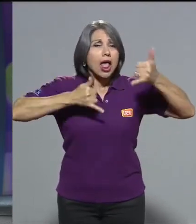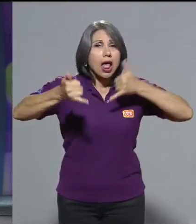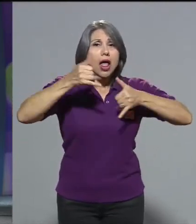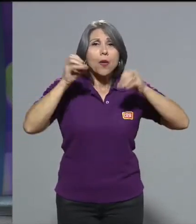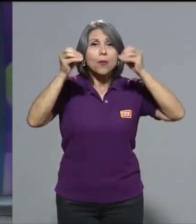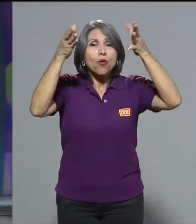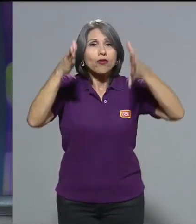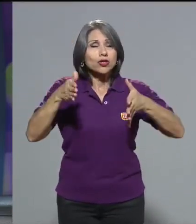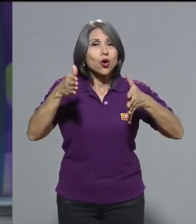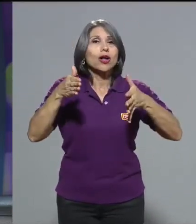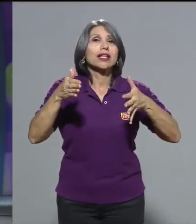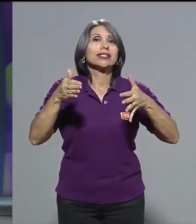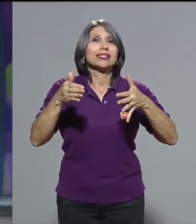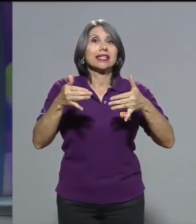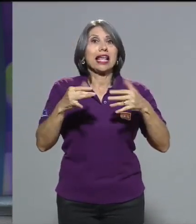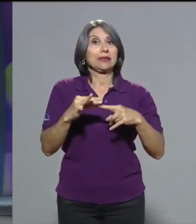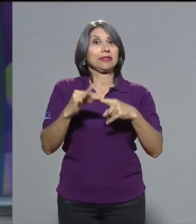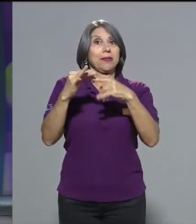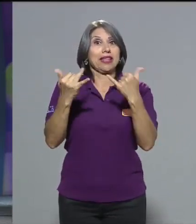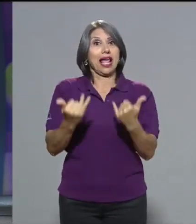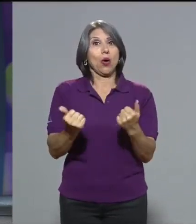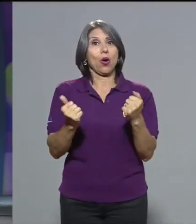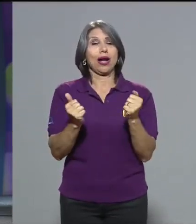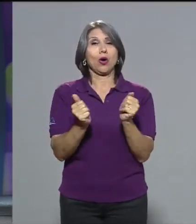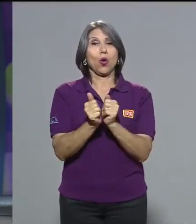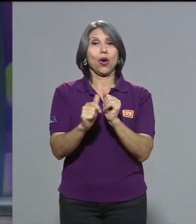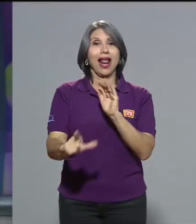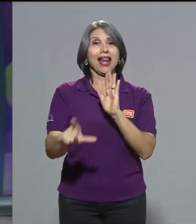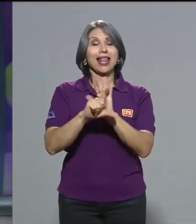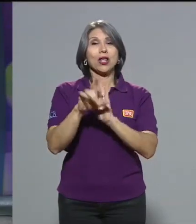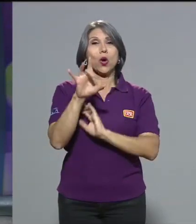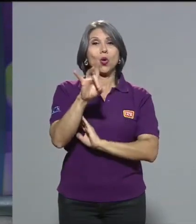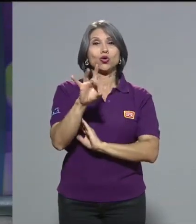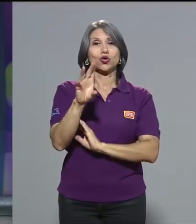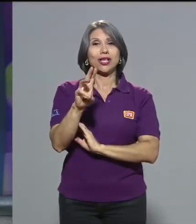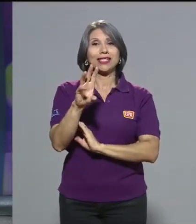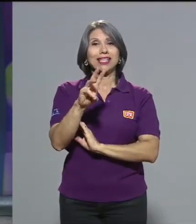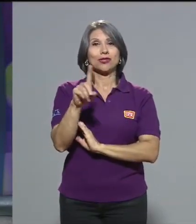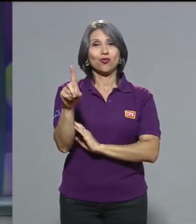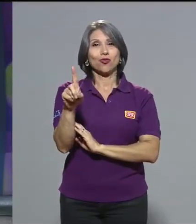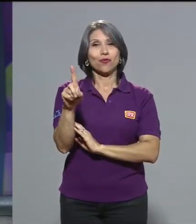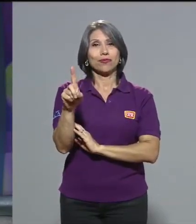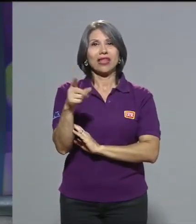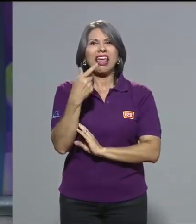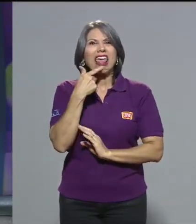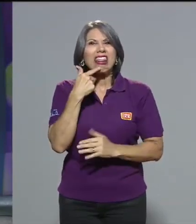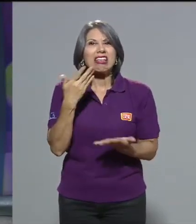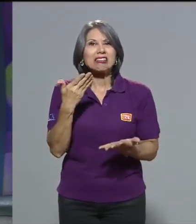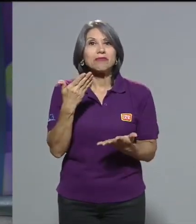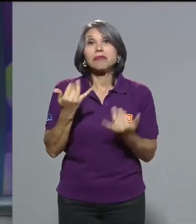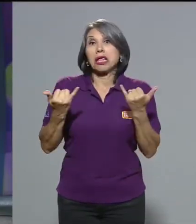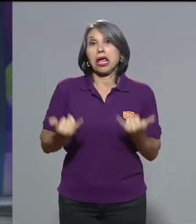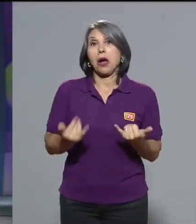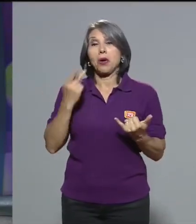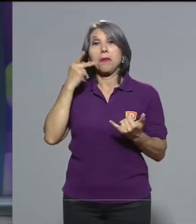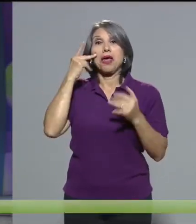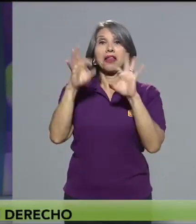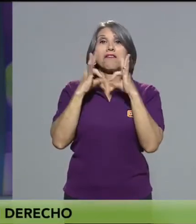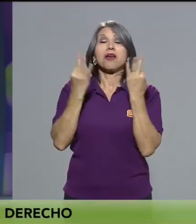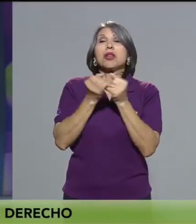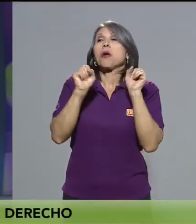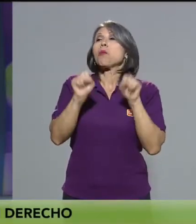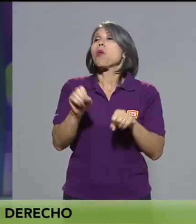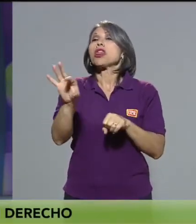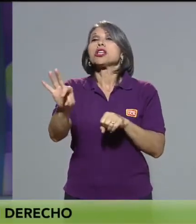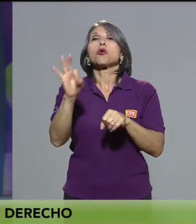sobre todo con esta ley 8661, que lo que dice es que ahora el padre de familia puede escoger el centro educativo que quiera, no como antes,